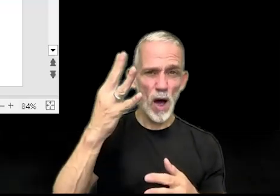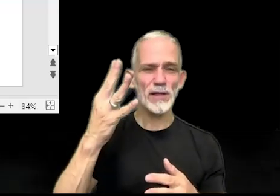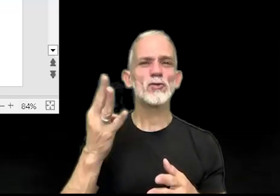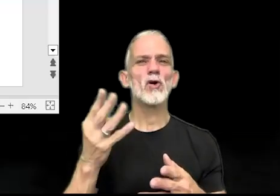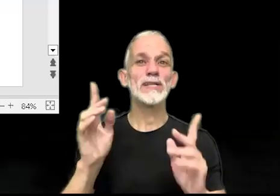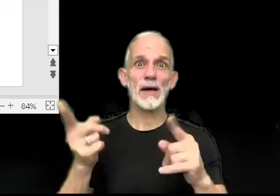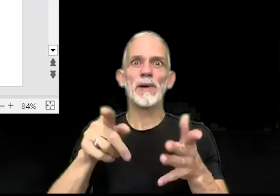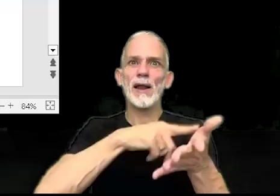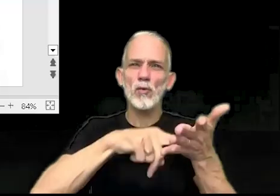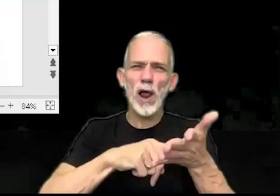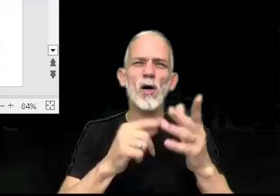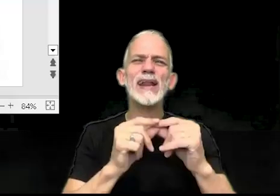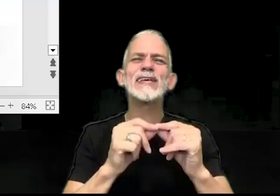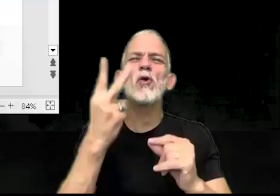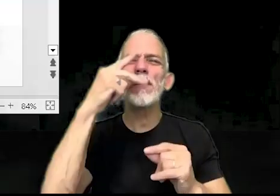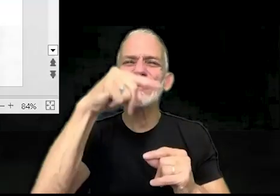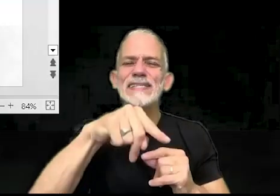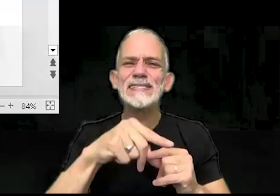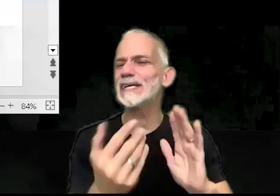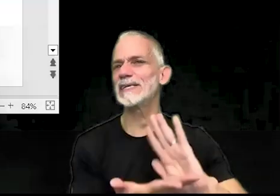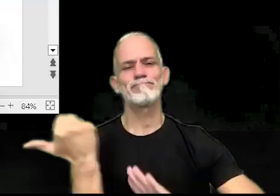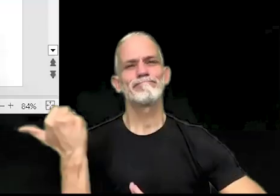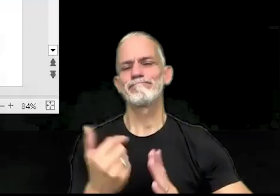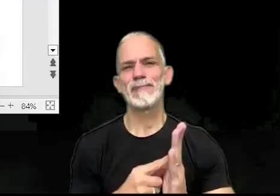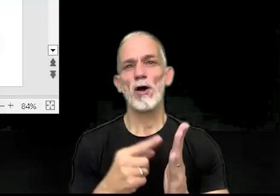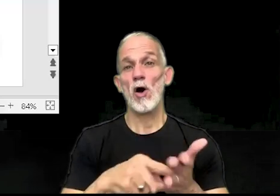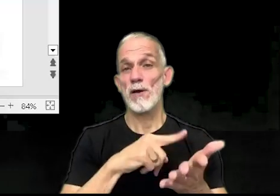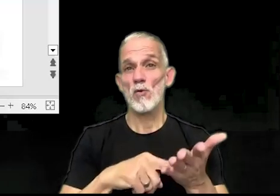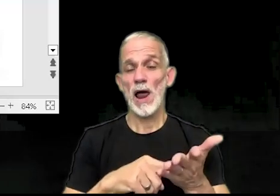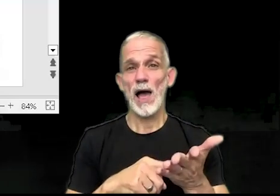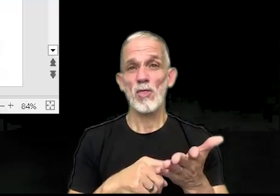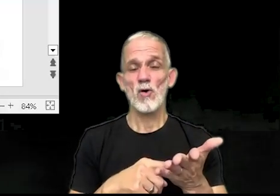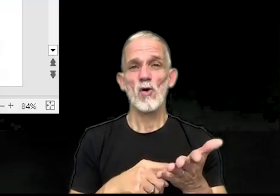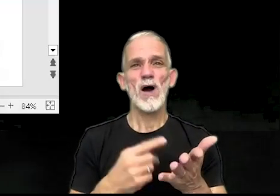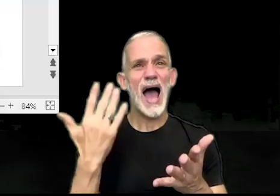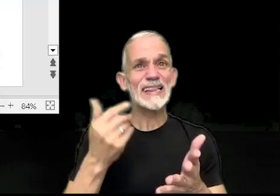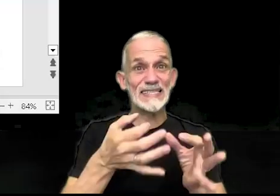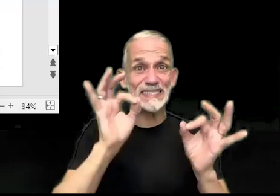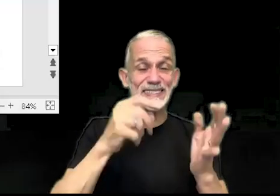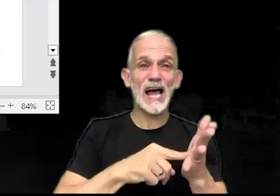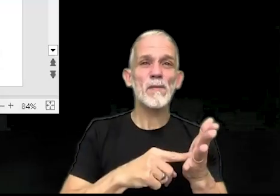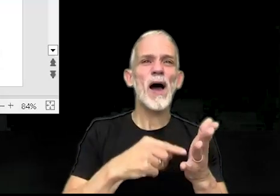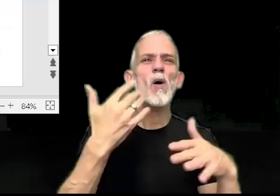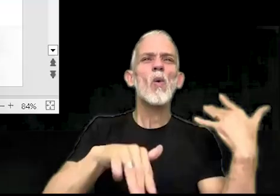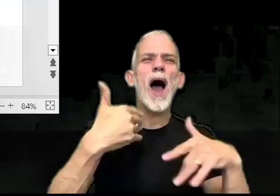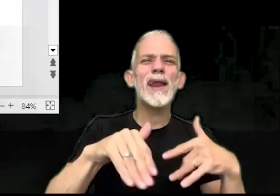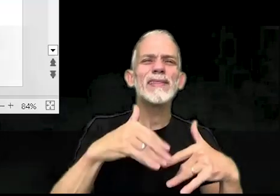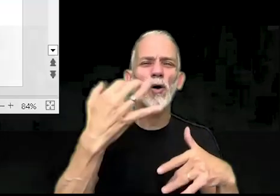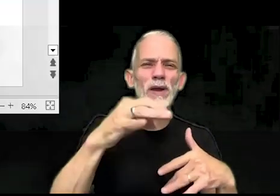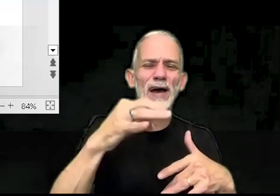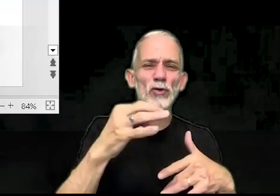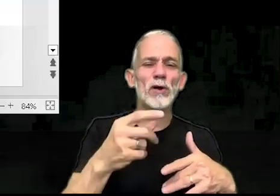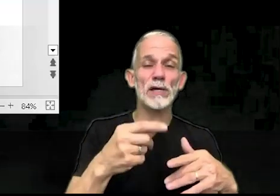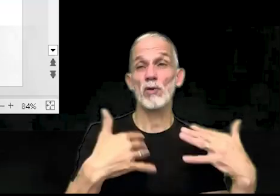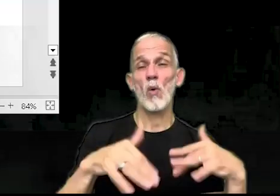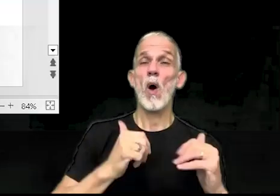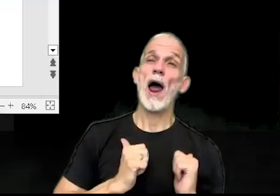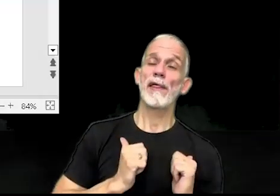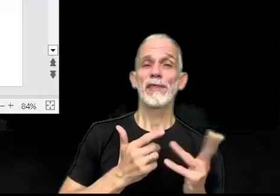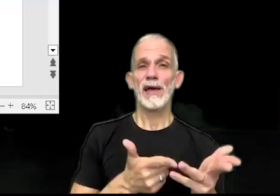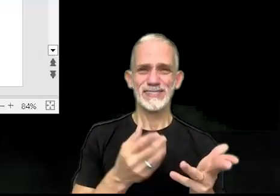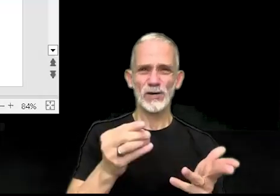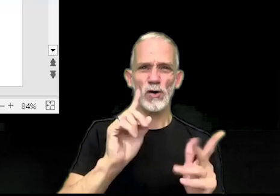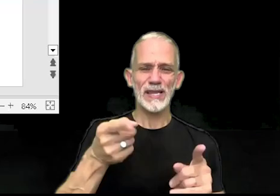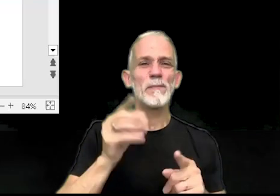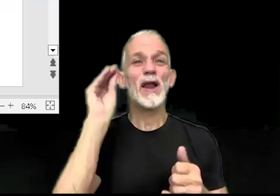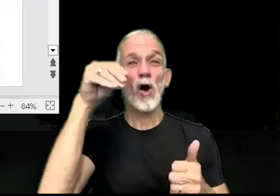artículo 27, que dejaba exenta las guardias obligatorias, ¿sí? Ya sean activas o pasivas, así